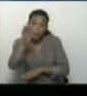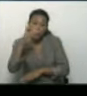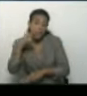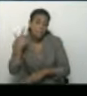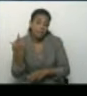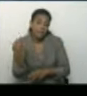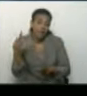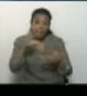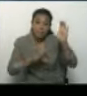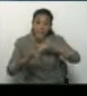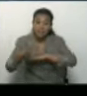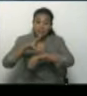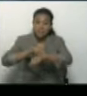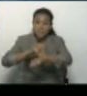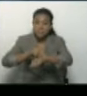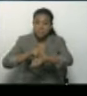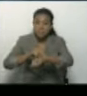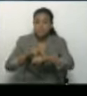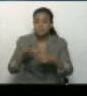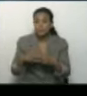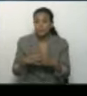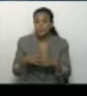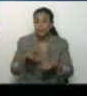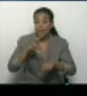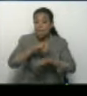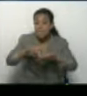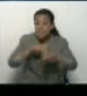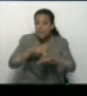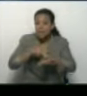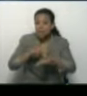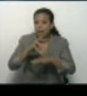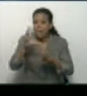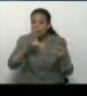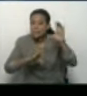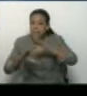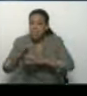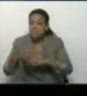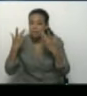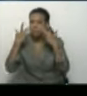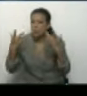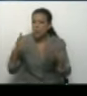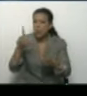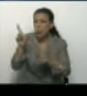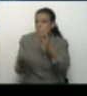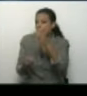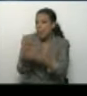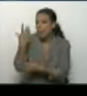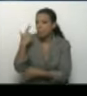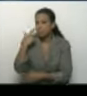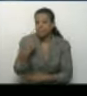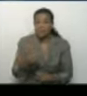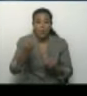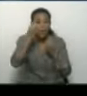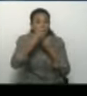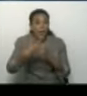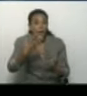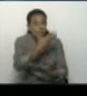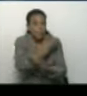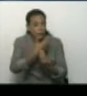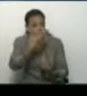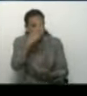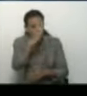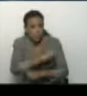de Ciencia y Tecnología. ¿Qué te parece, Gabriela? Toda esta maravilla de estos muchachos. Buenas noches, presidente.